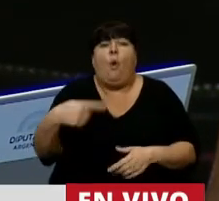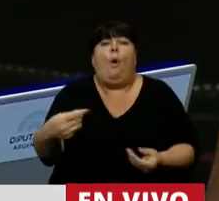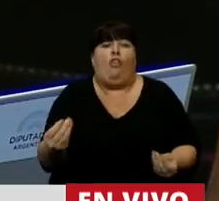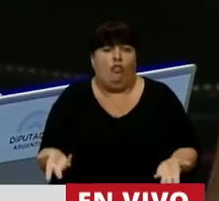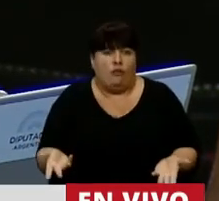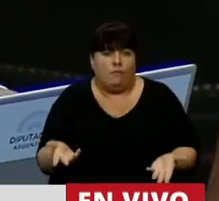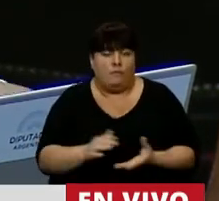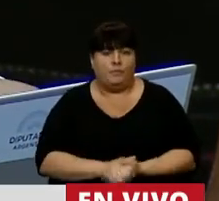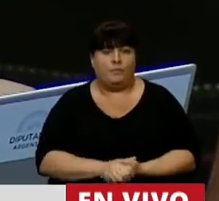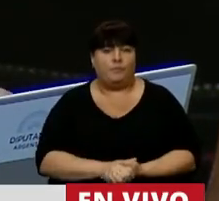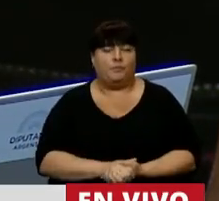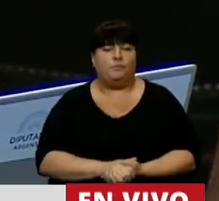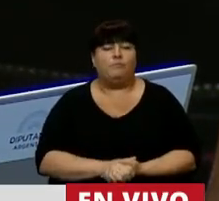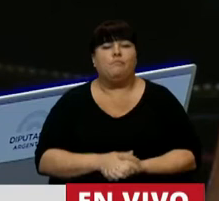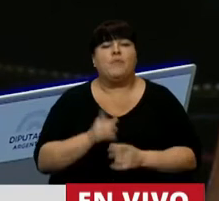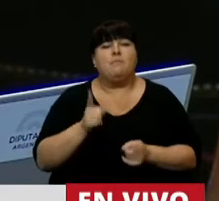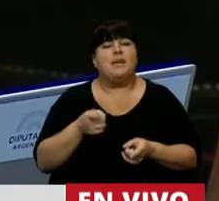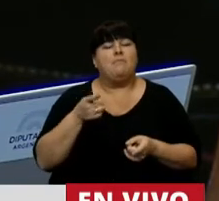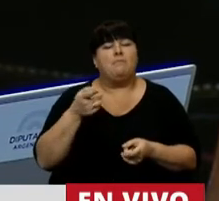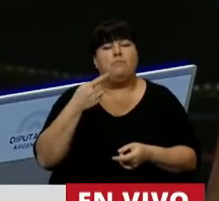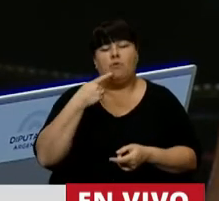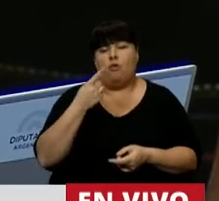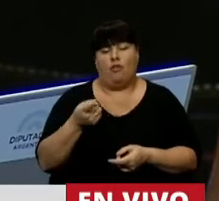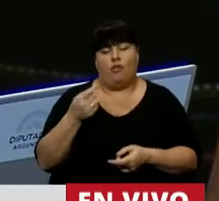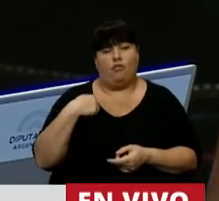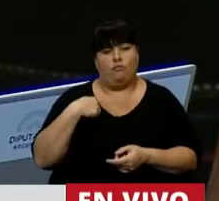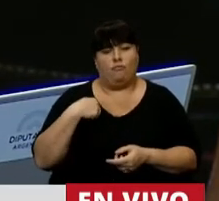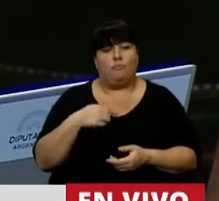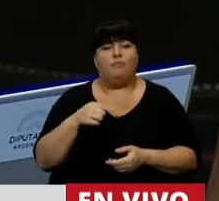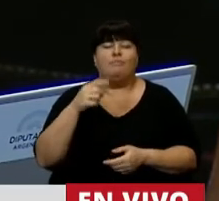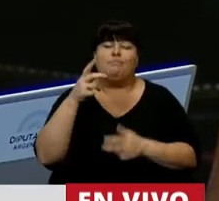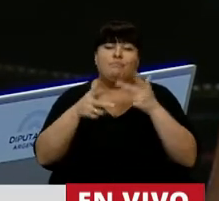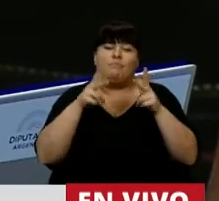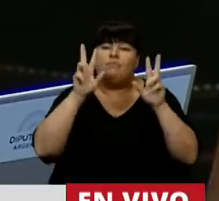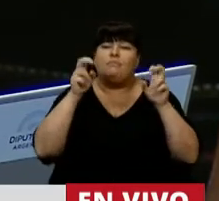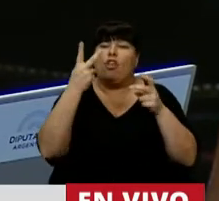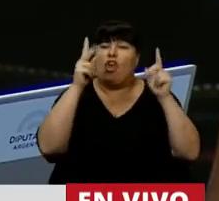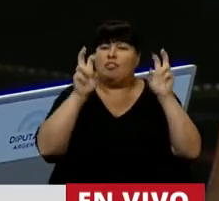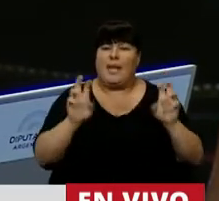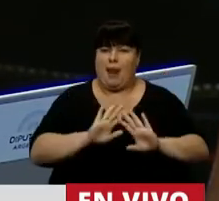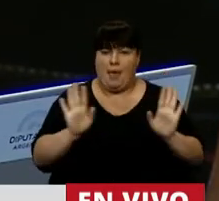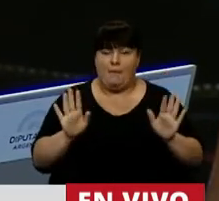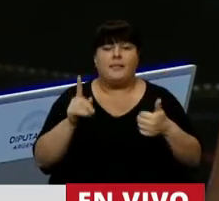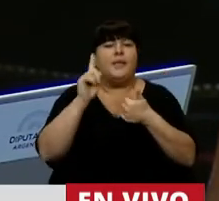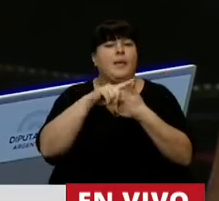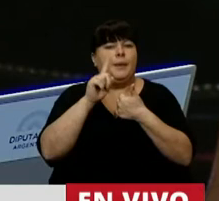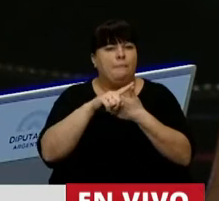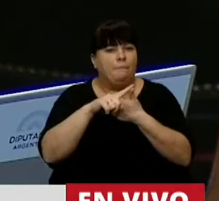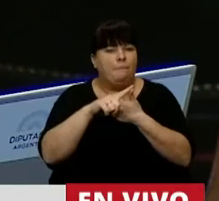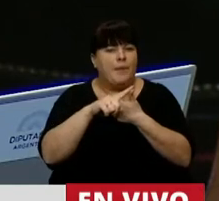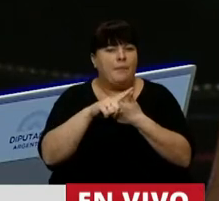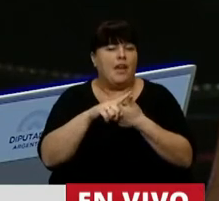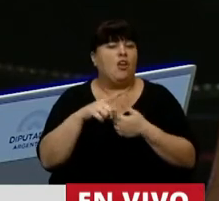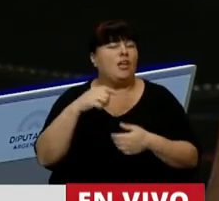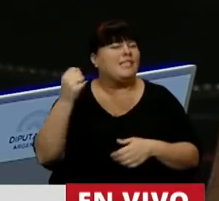cuándo. Como decía, quiero destacar nada más que dos cuestiones. La primera